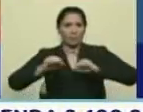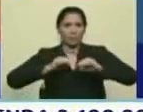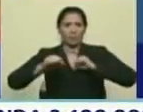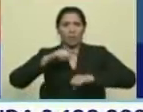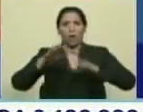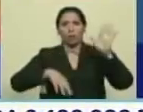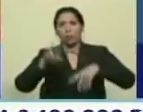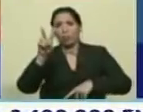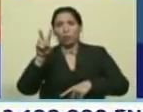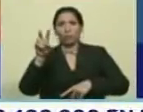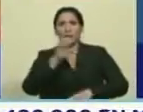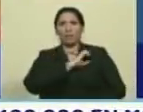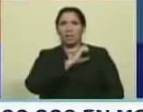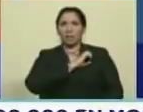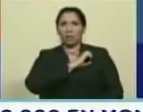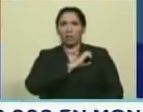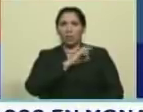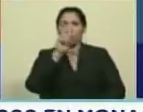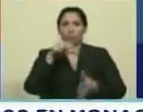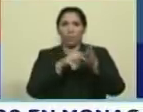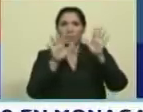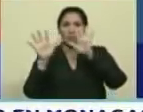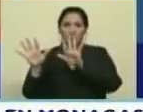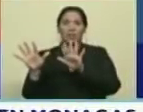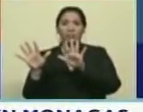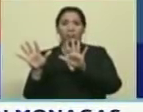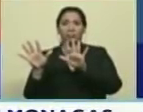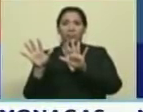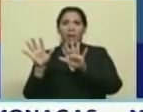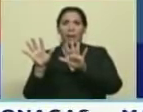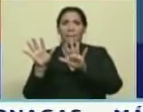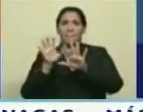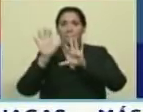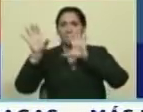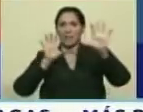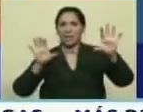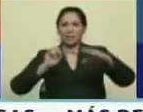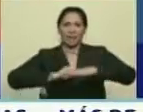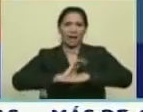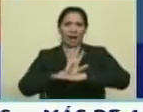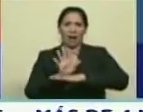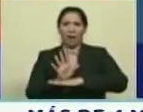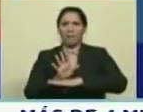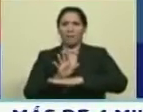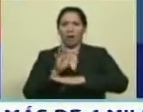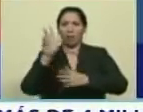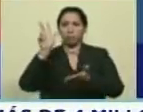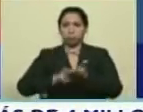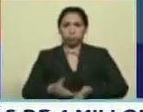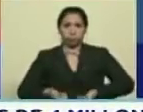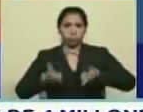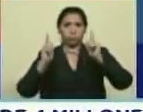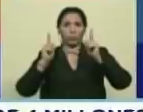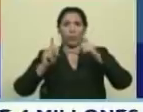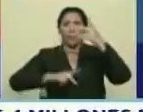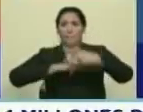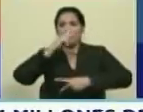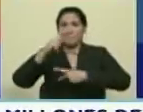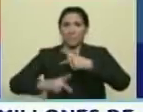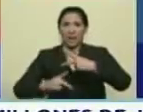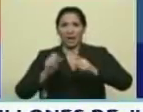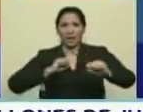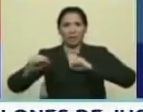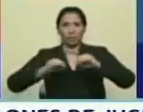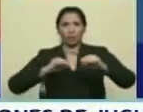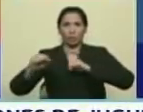de enero del 2010 en Haití, los países del ALBA-TCP aprobaron un plan de acción para contribuir a la reconstrucción y fomento del desarrollo del